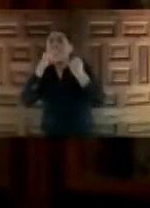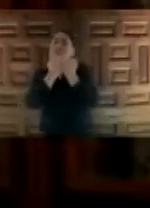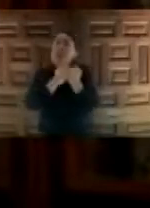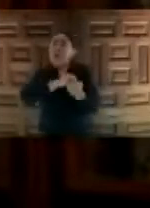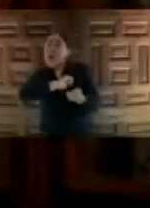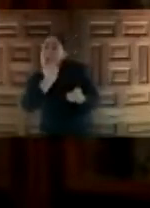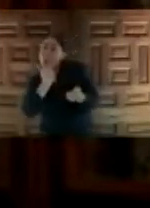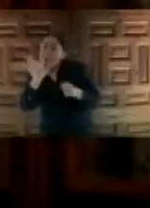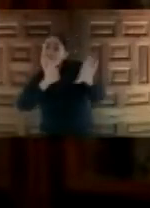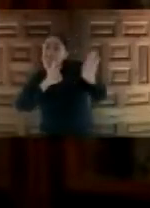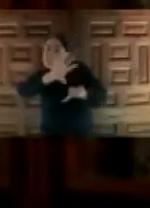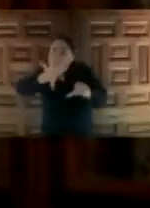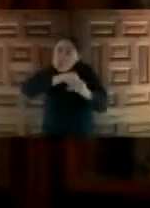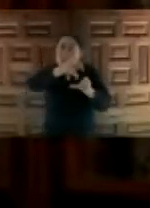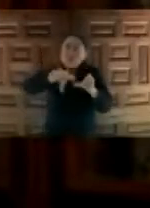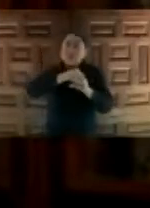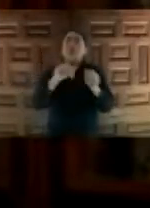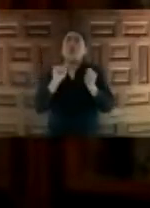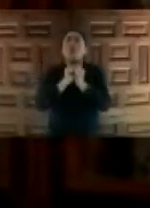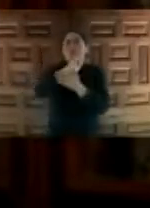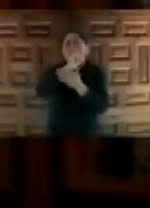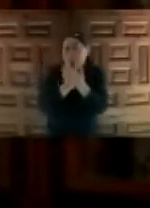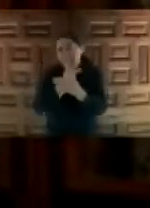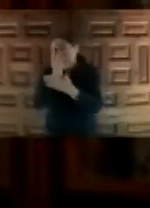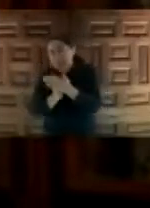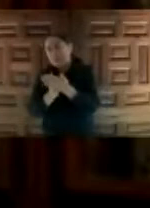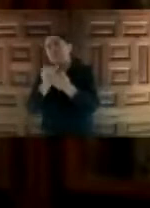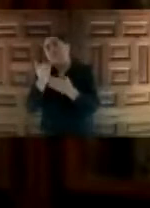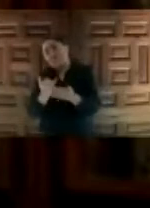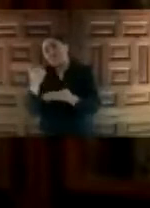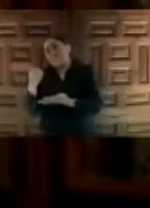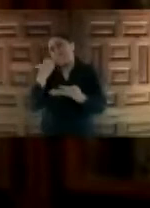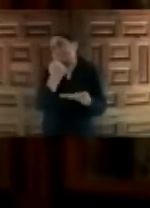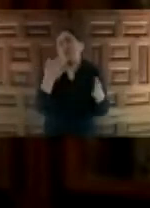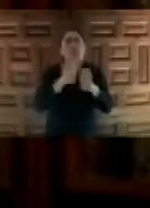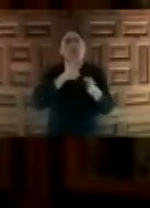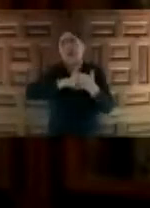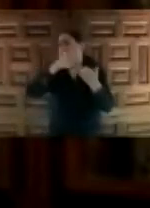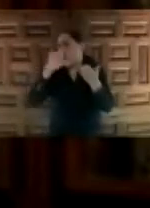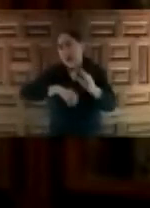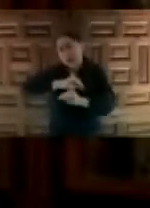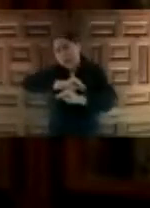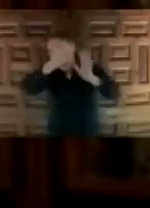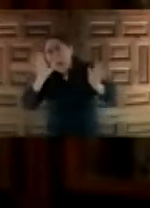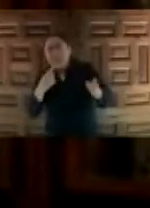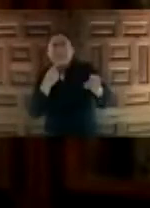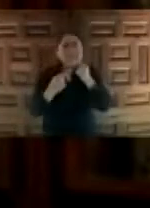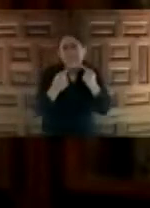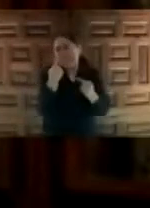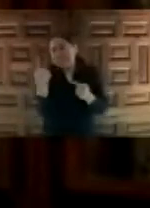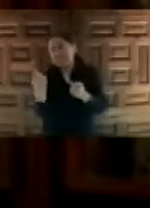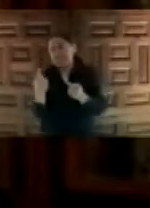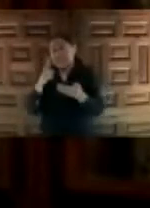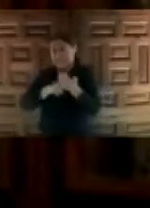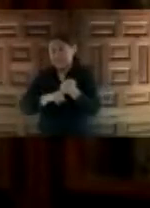esta coordinación en torno a programas y financiamientos. El ejemplo más claro que se ha discutido, con esto cierro, es que